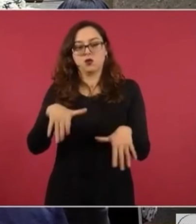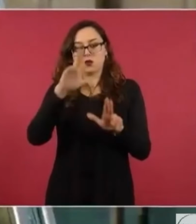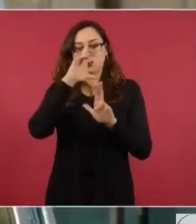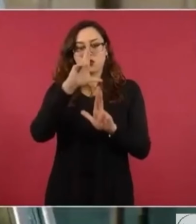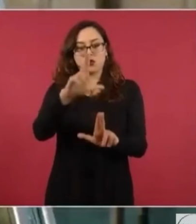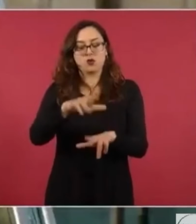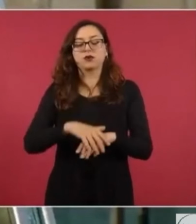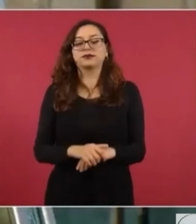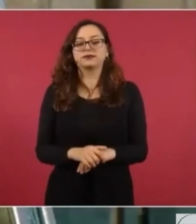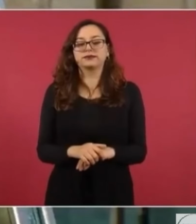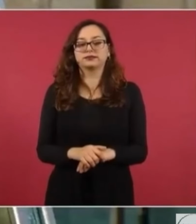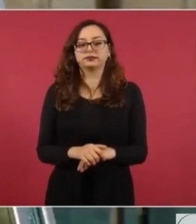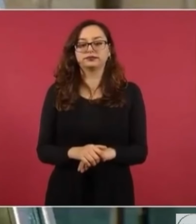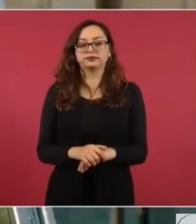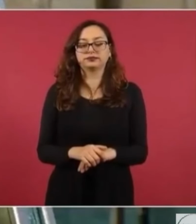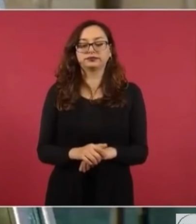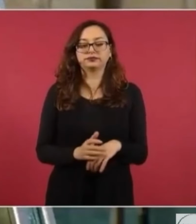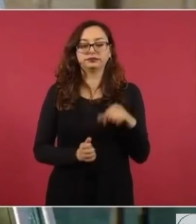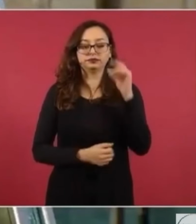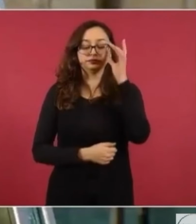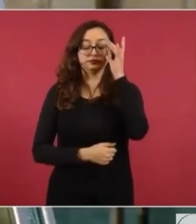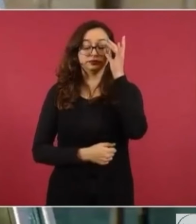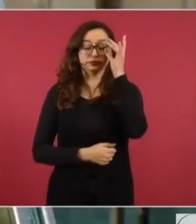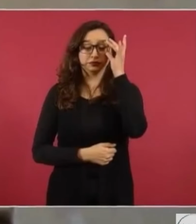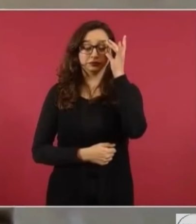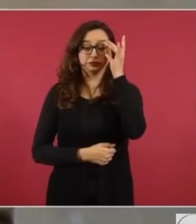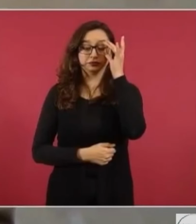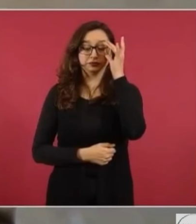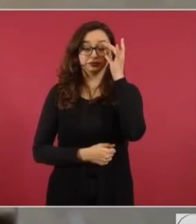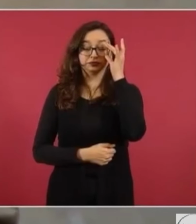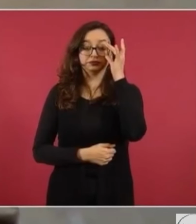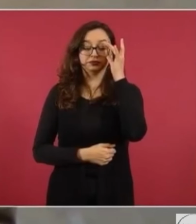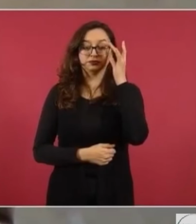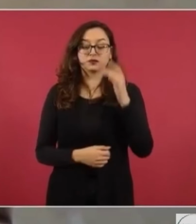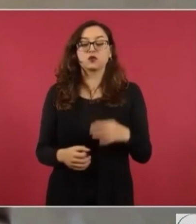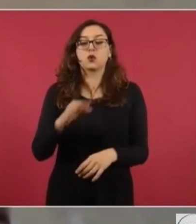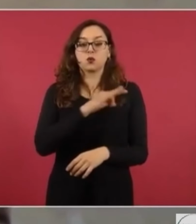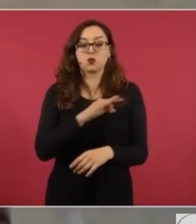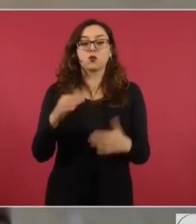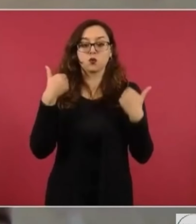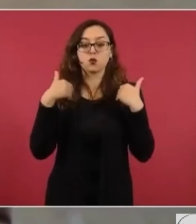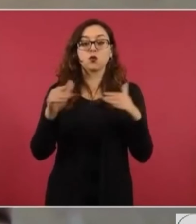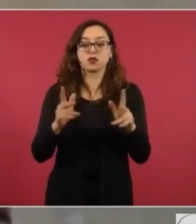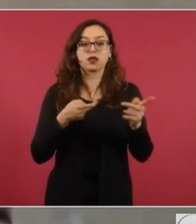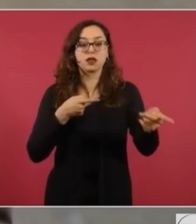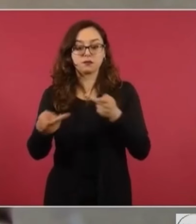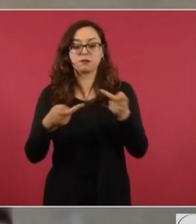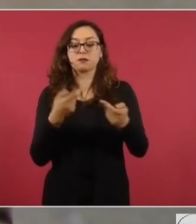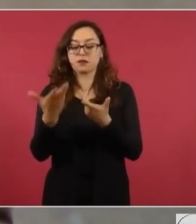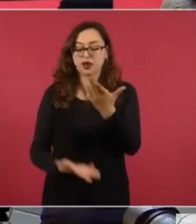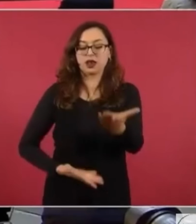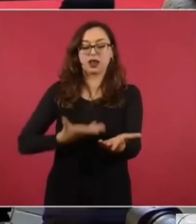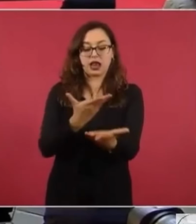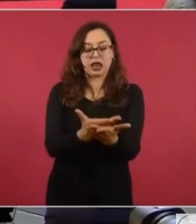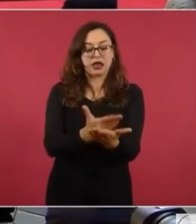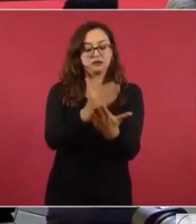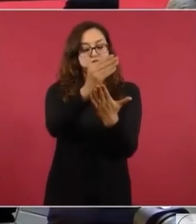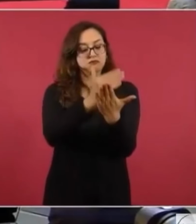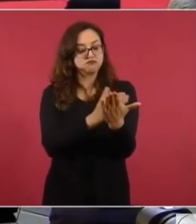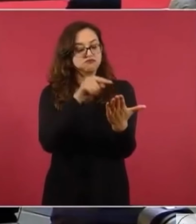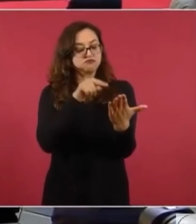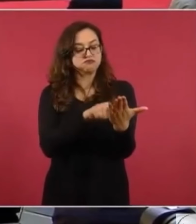sería muy significativo hacer un plan de justicia para el pueblo mazateco, como se